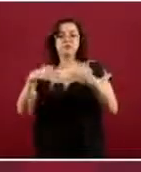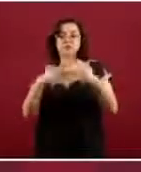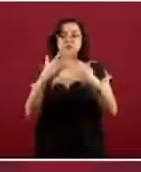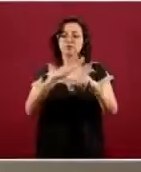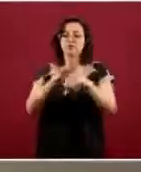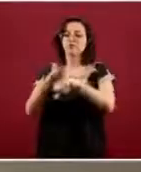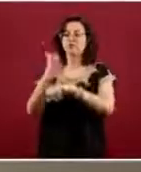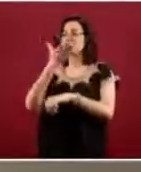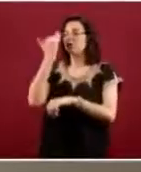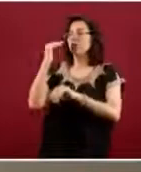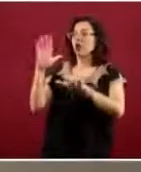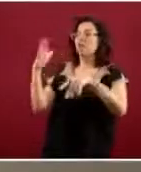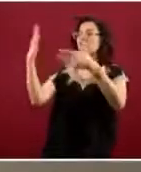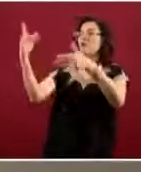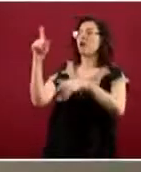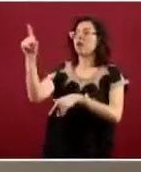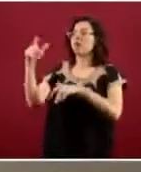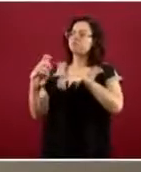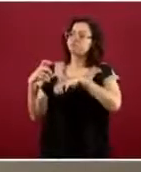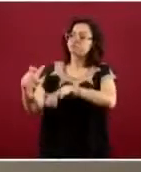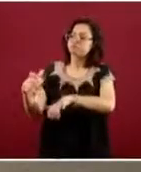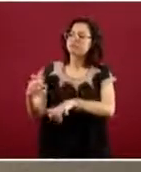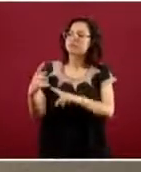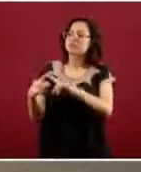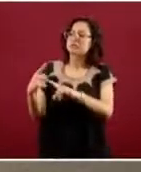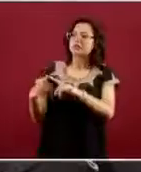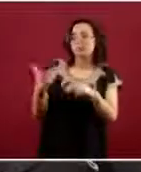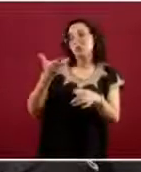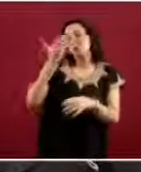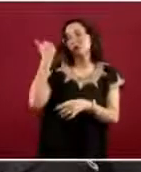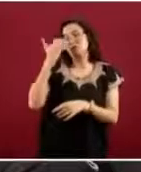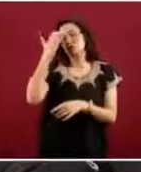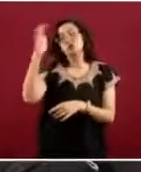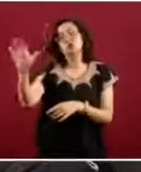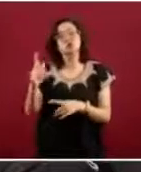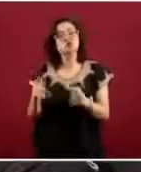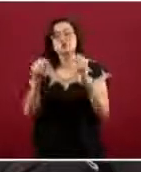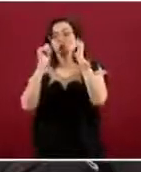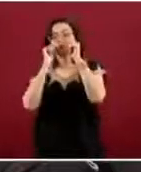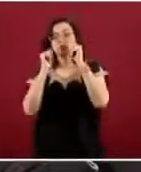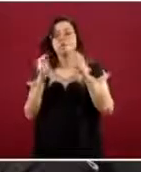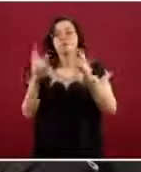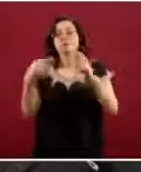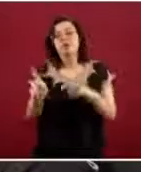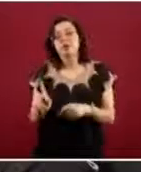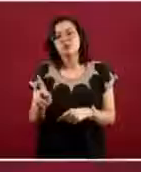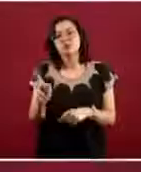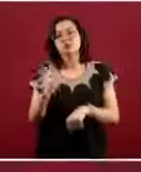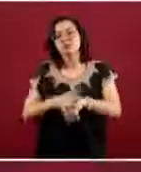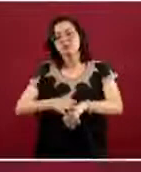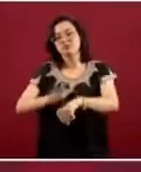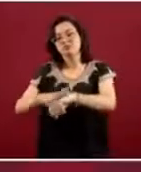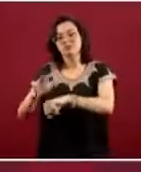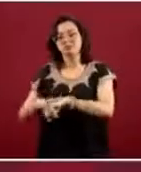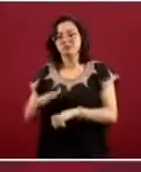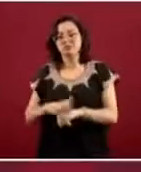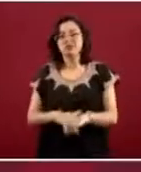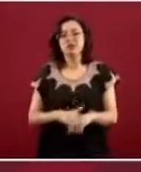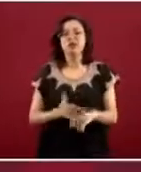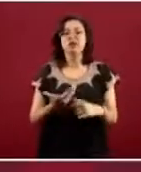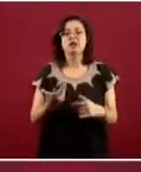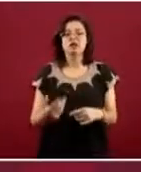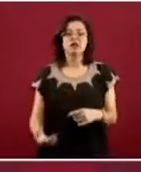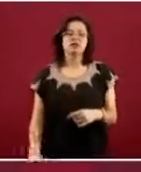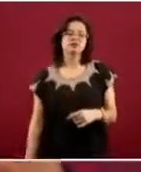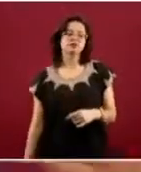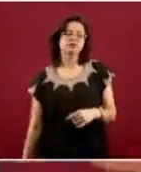cuál es la motivación de quienes me relata que están allá afuera, pero cualquiera que sea la causa, hacemos un llamado también a